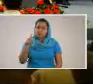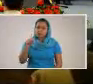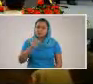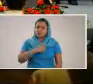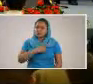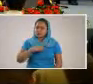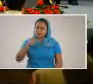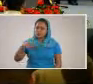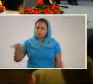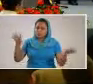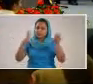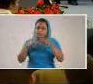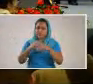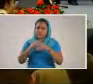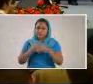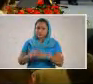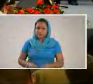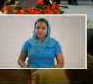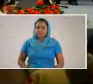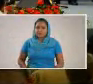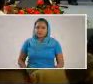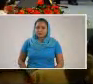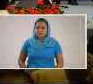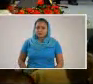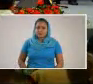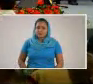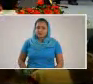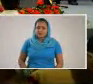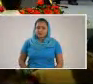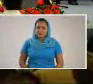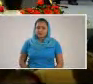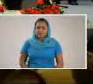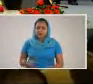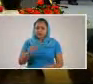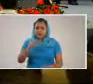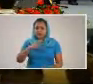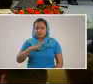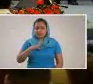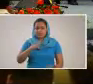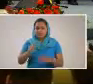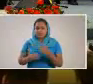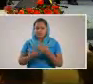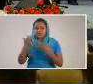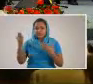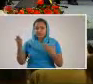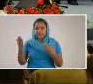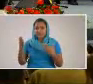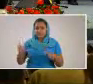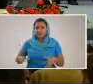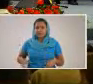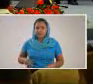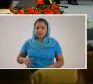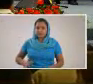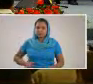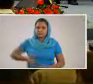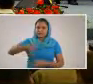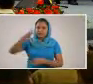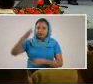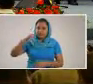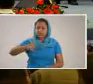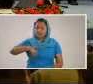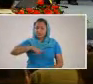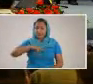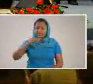que el final de los tiempos está cerca y tenemos que erguir nuestras cabezas, como dice la